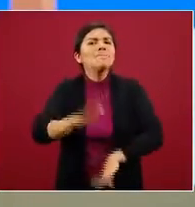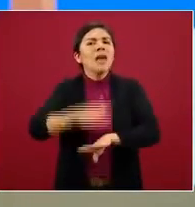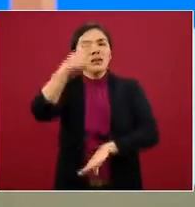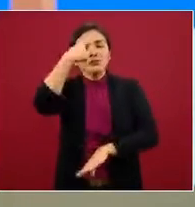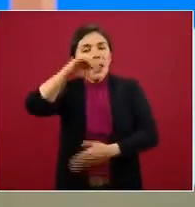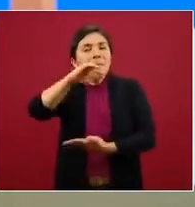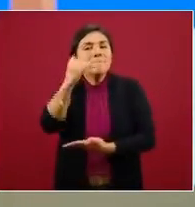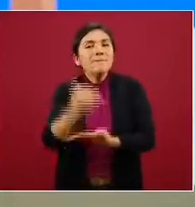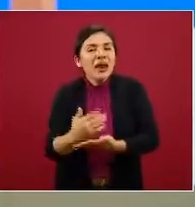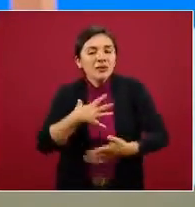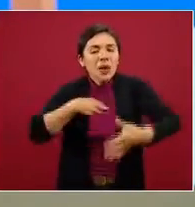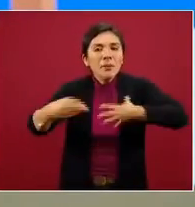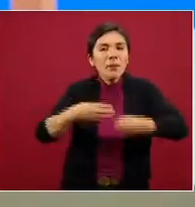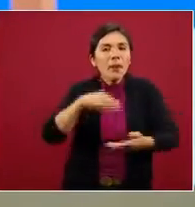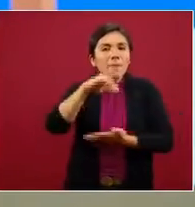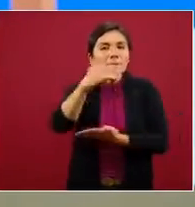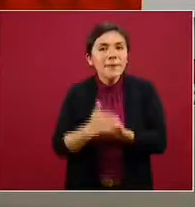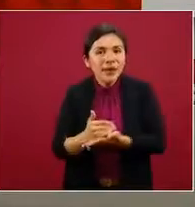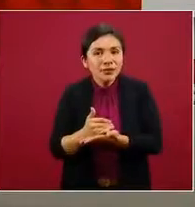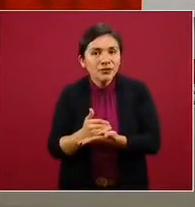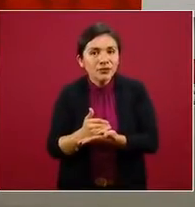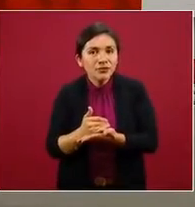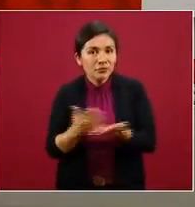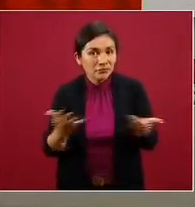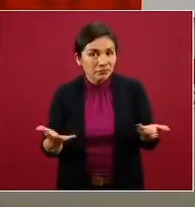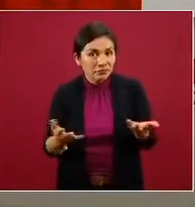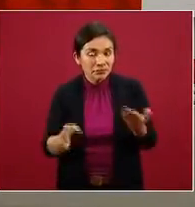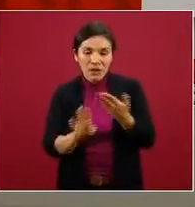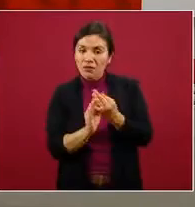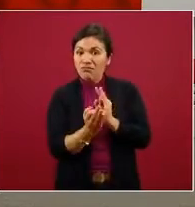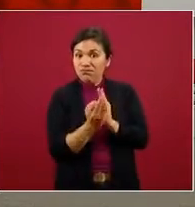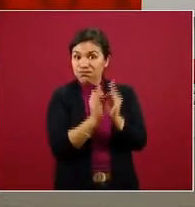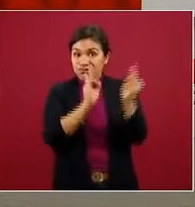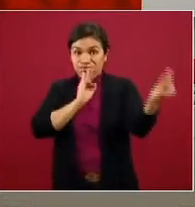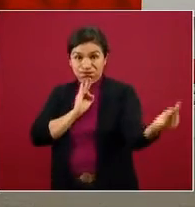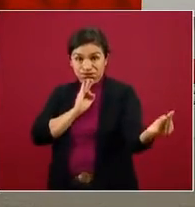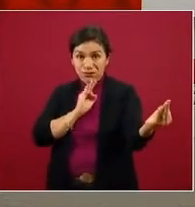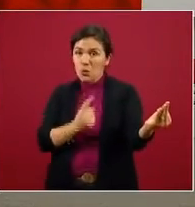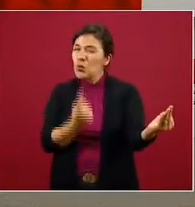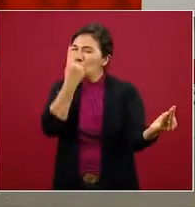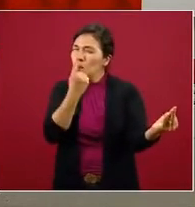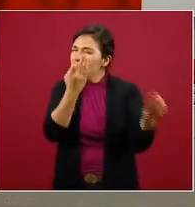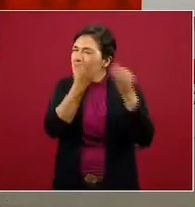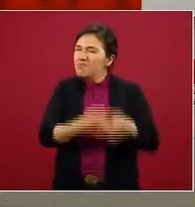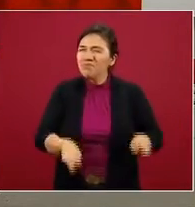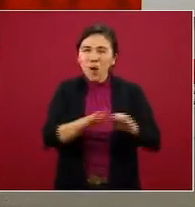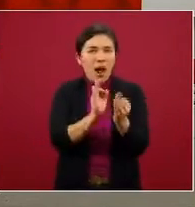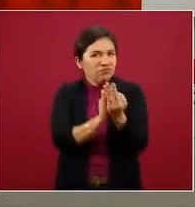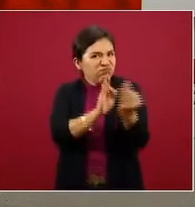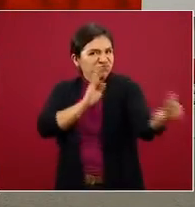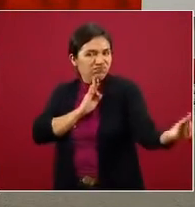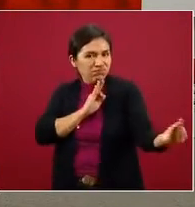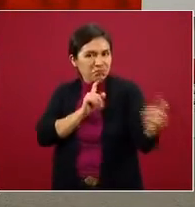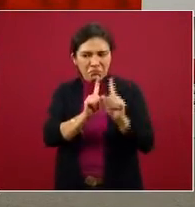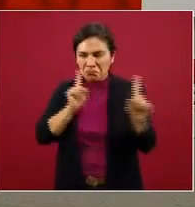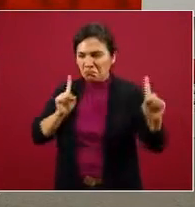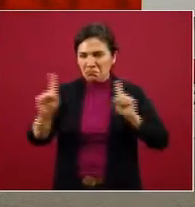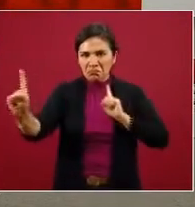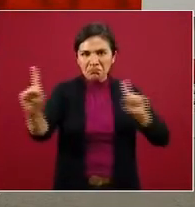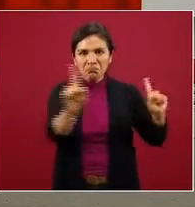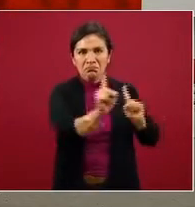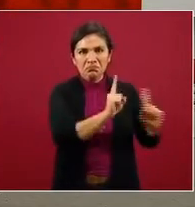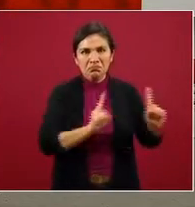a disminuir el riesgo de infección. La sana distancia la ponemos como la primera, y la sana